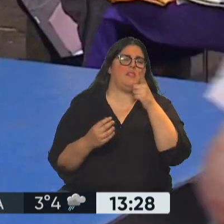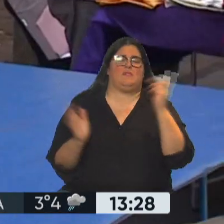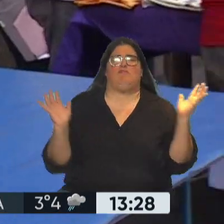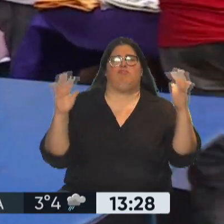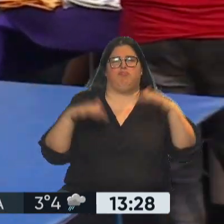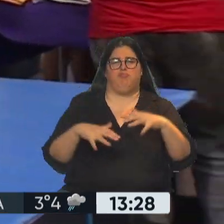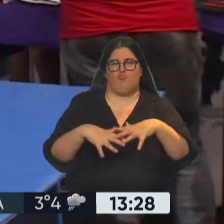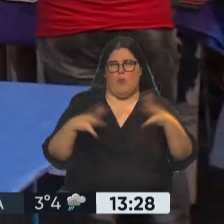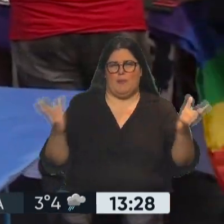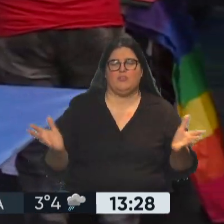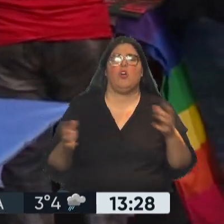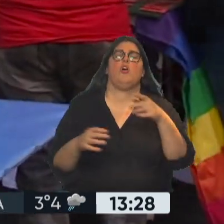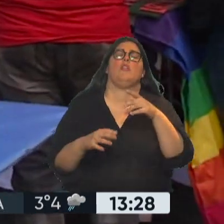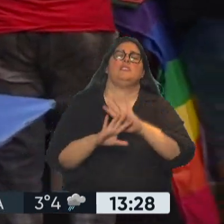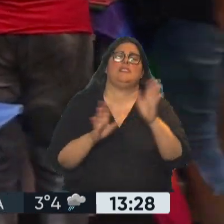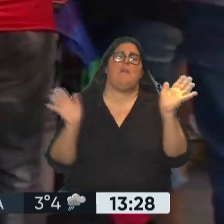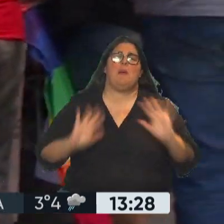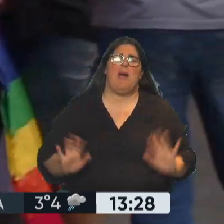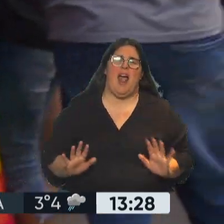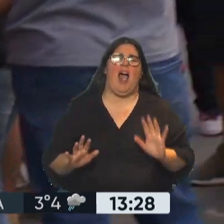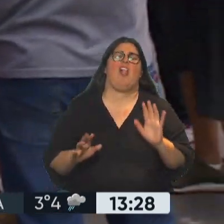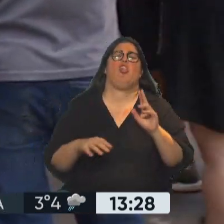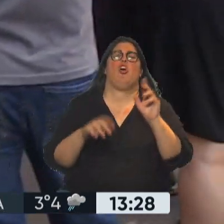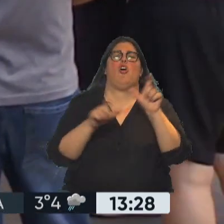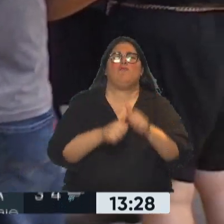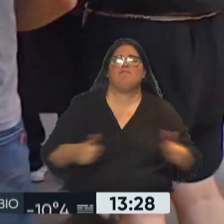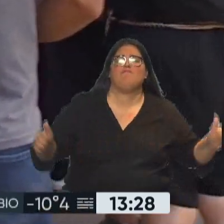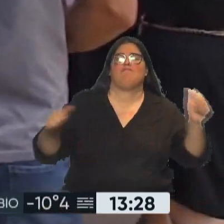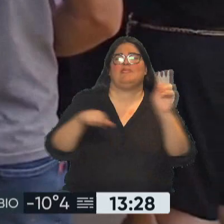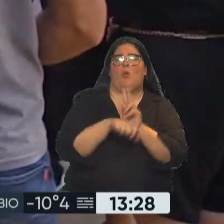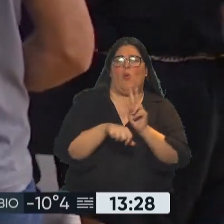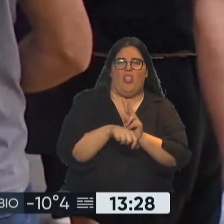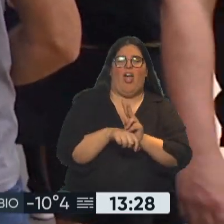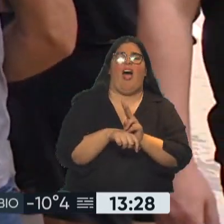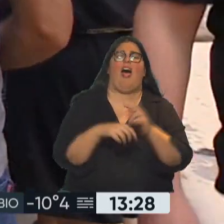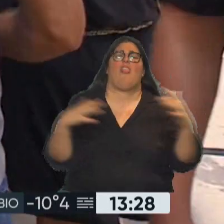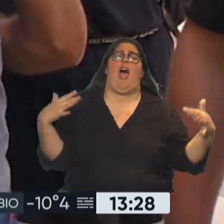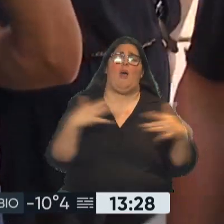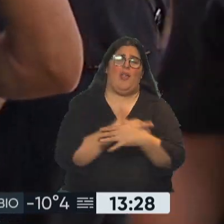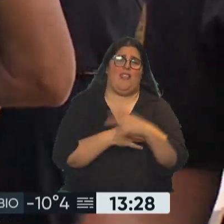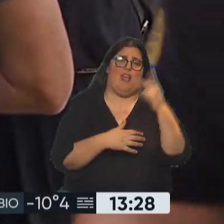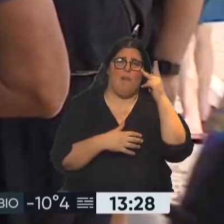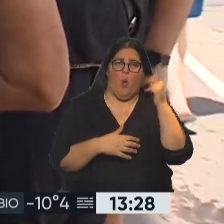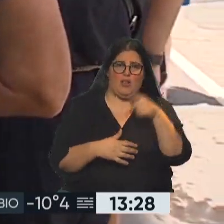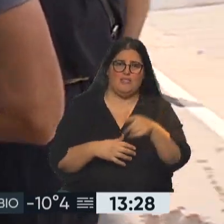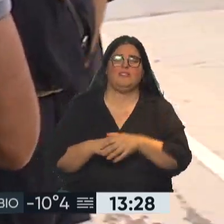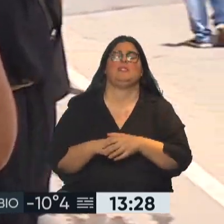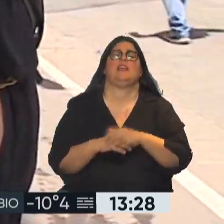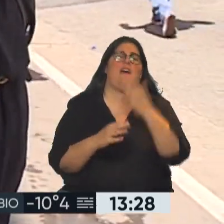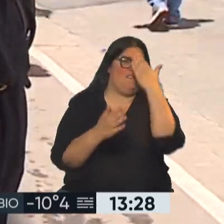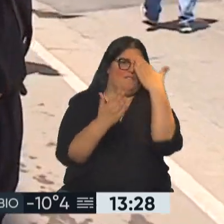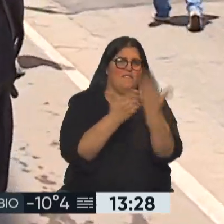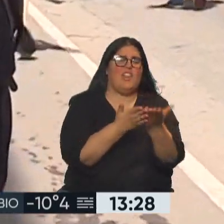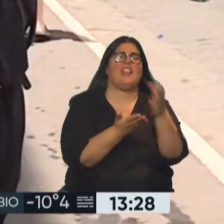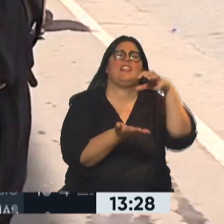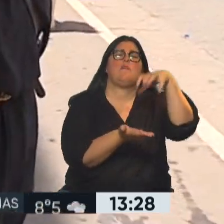ya está montando aquí un amplio operativo de seguridad por, decíamos, la avenida paulista, cerca frente al Museo de